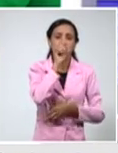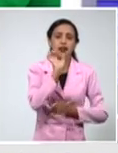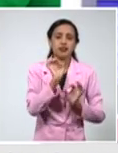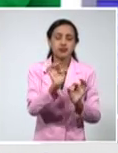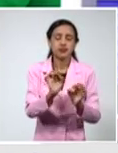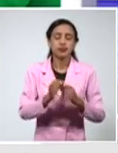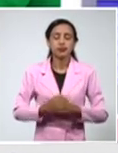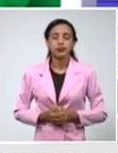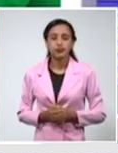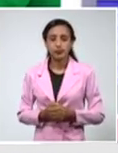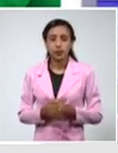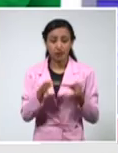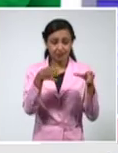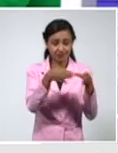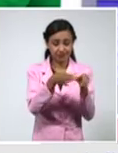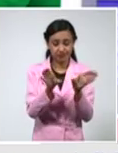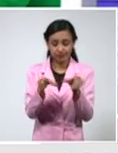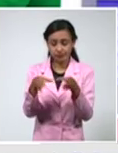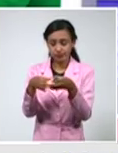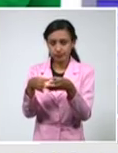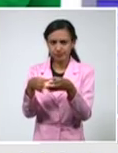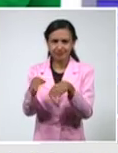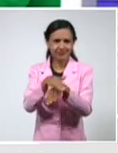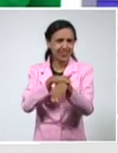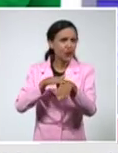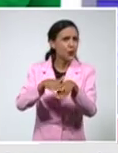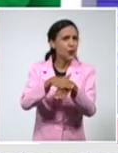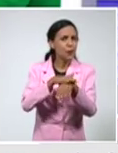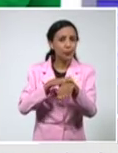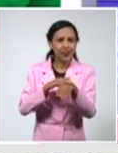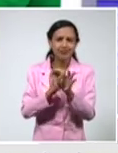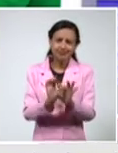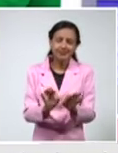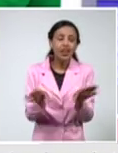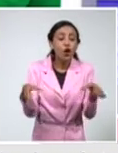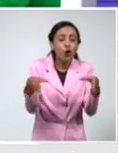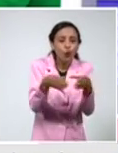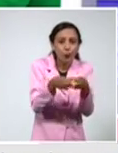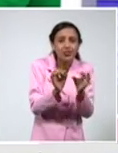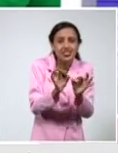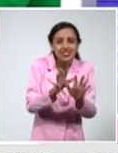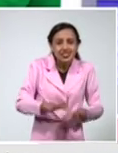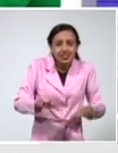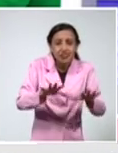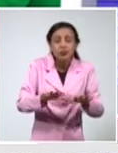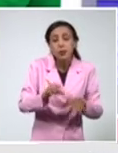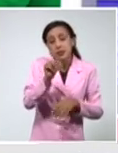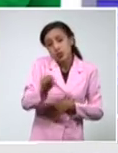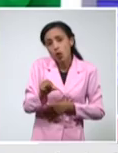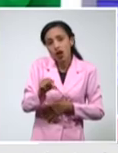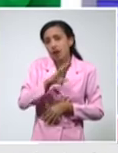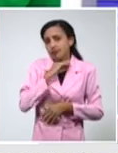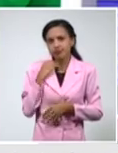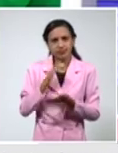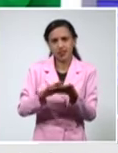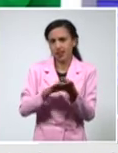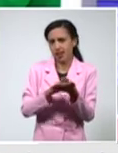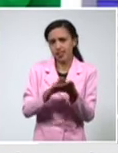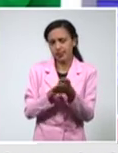Por grupos de edades, en esta categoría de ser asintomático, por grupos de